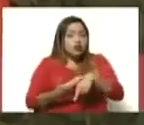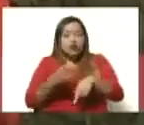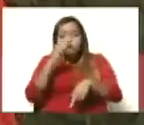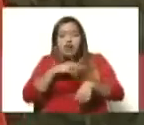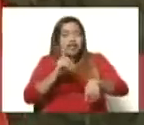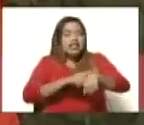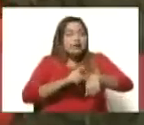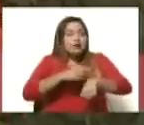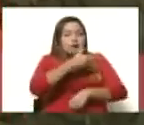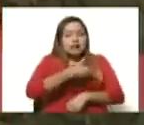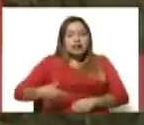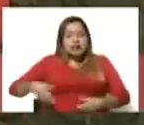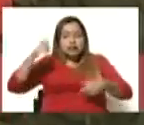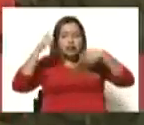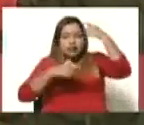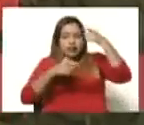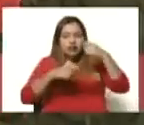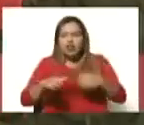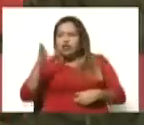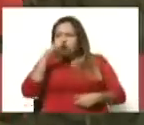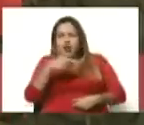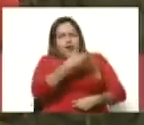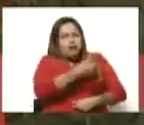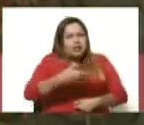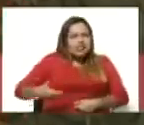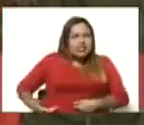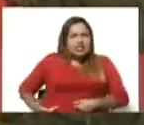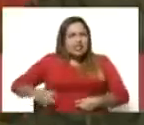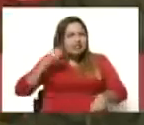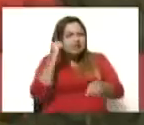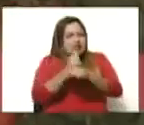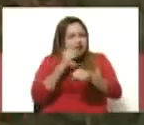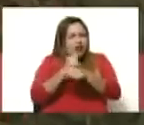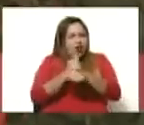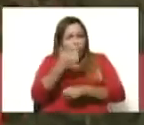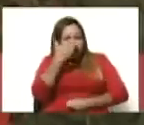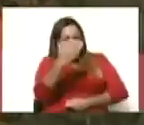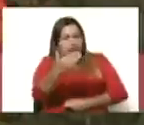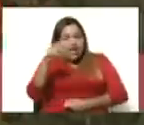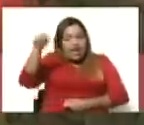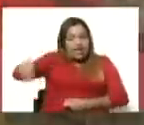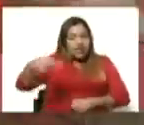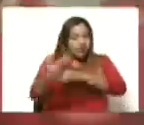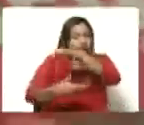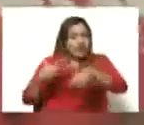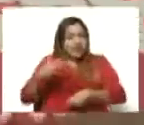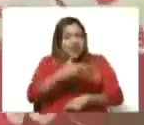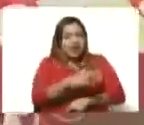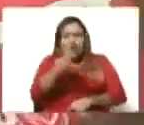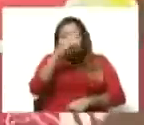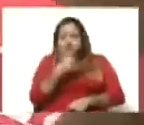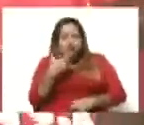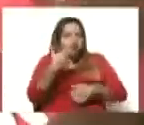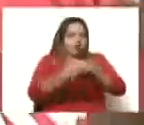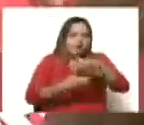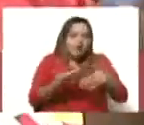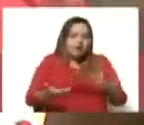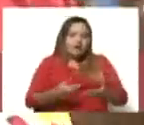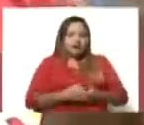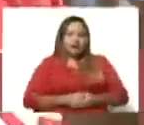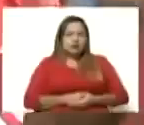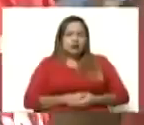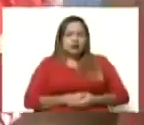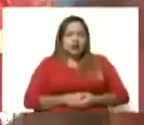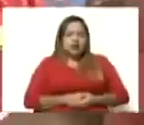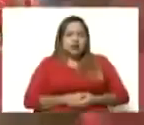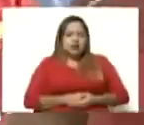tiempos del comandante Chávez, si no tuviésemos un presidente obrero al frente, esto que pasa hoy en Tejería no estuviese sucediendo, si estuviese en